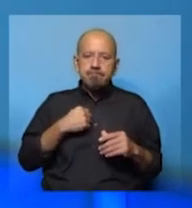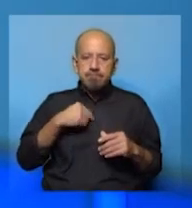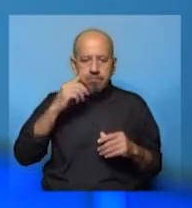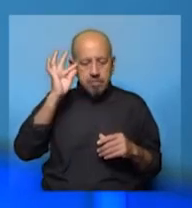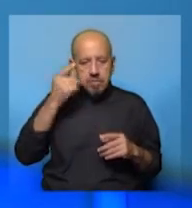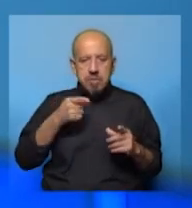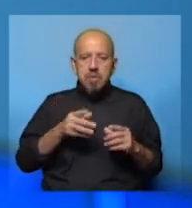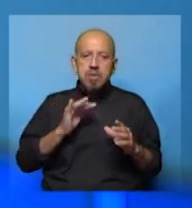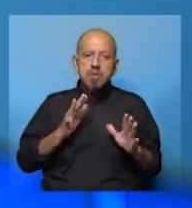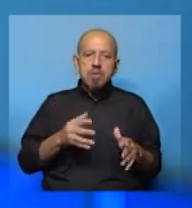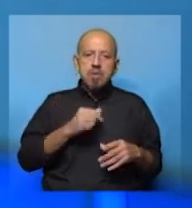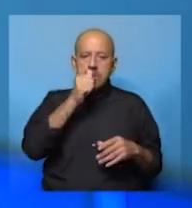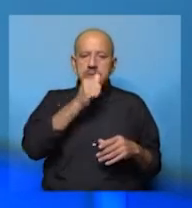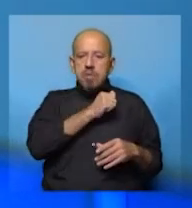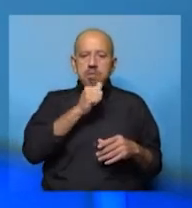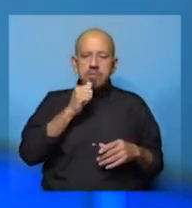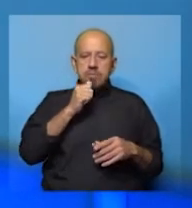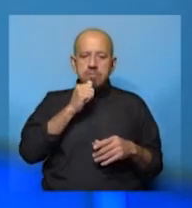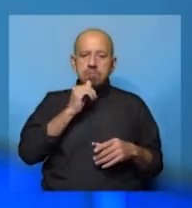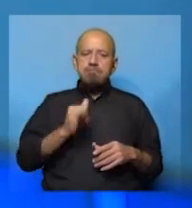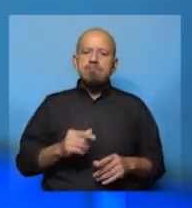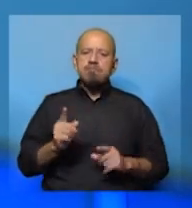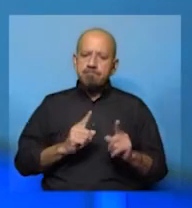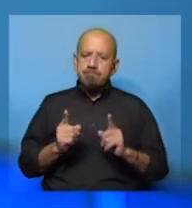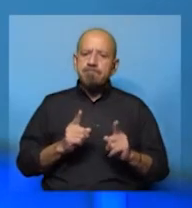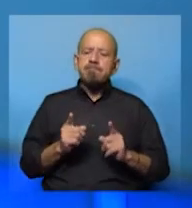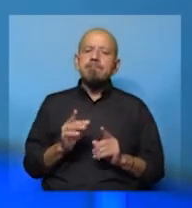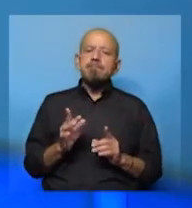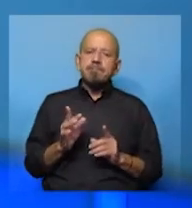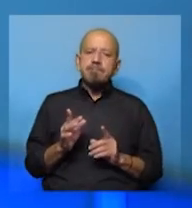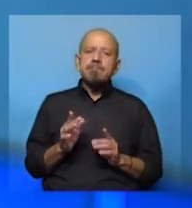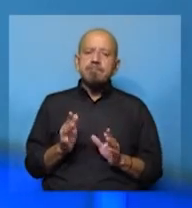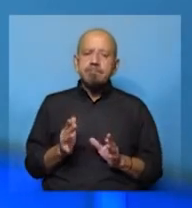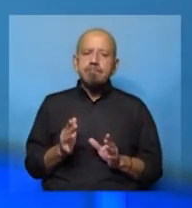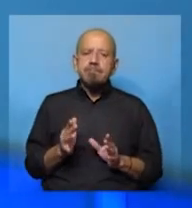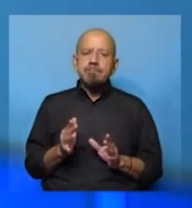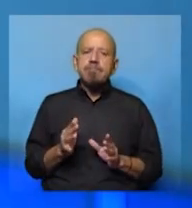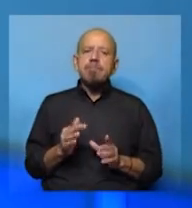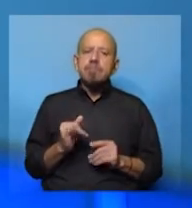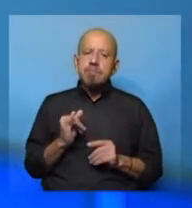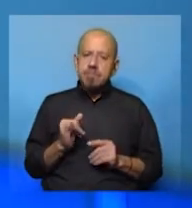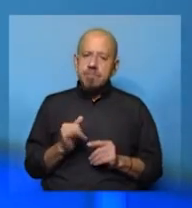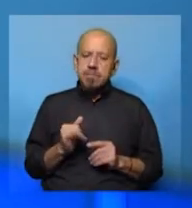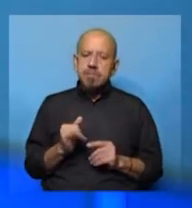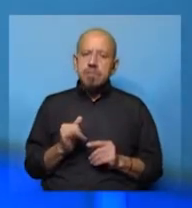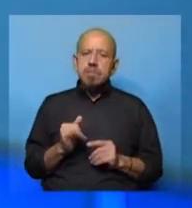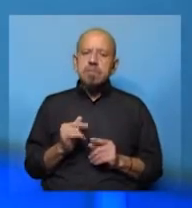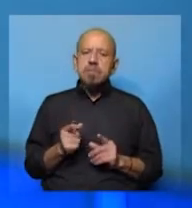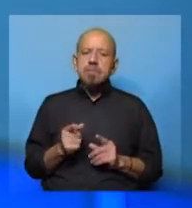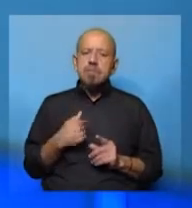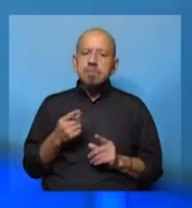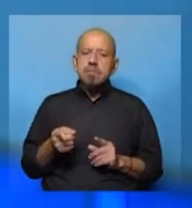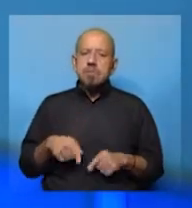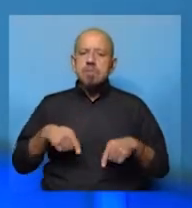solución sobre todo en algunos casos que nosotros vimos eh Y eso lo viví no solamente cuando fuei